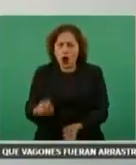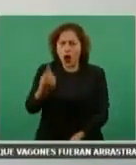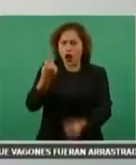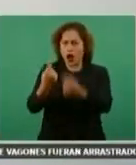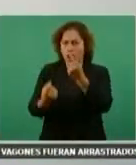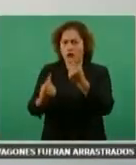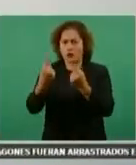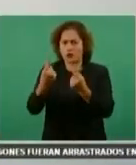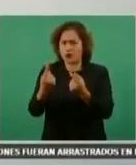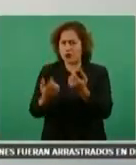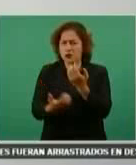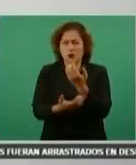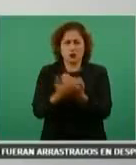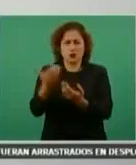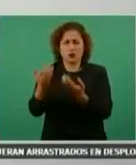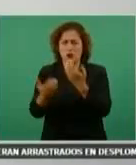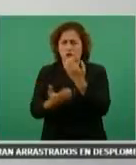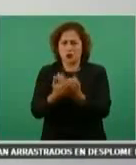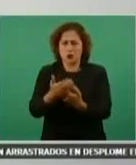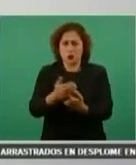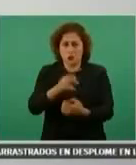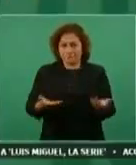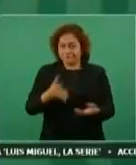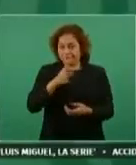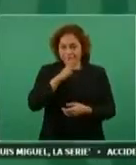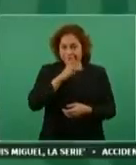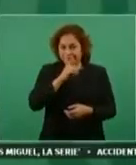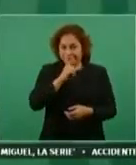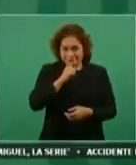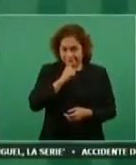pone. Hoy vienes filosa, ¿eh? Sí, mira, me fumé un gallito.